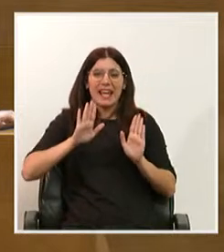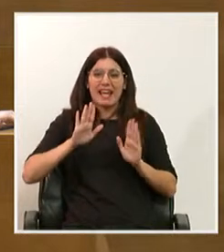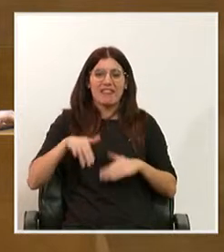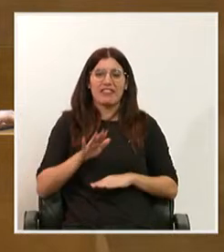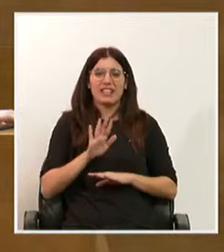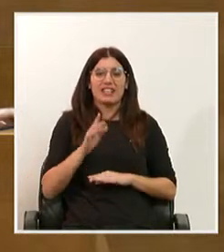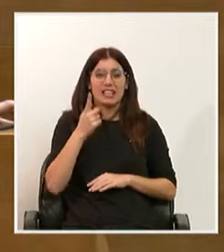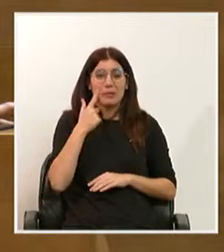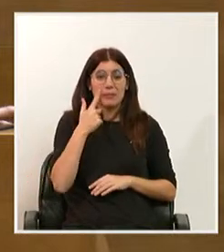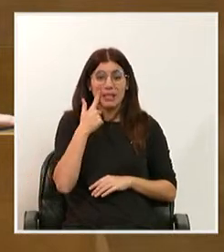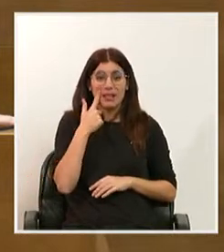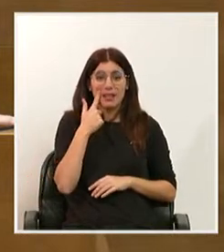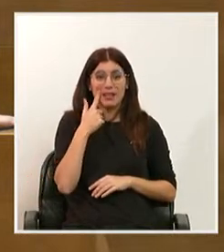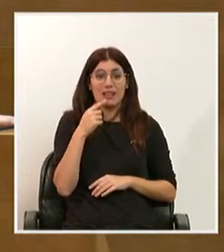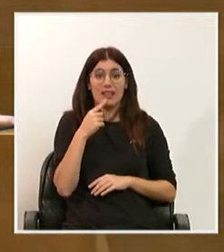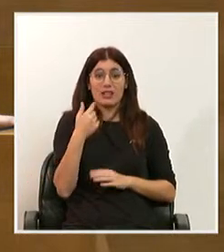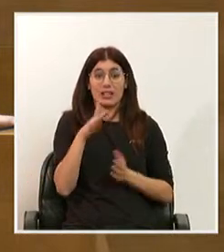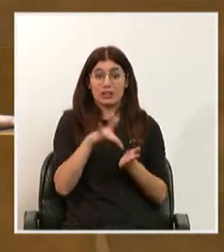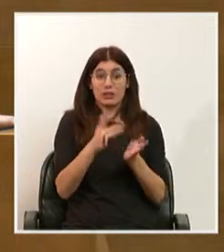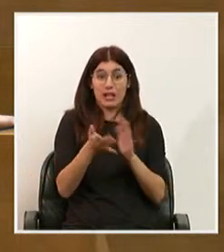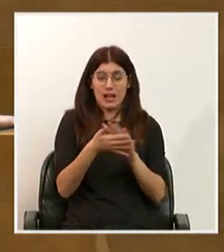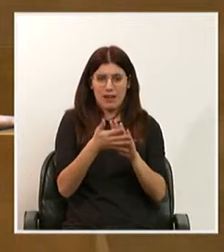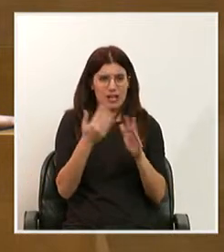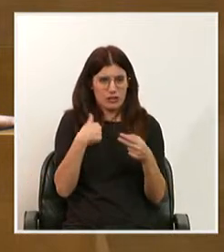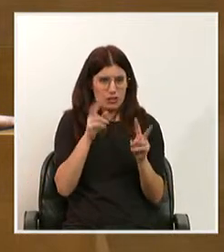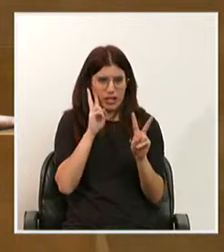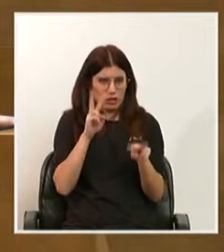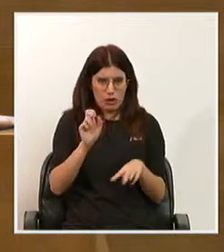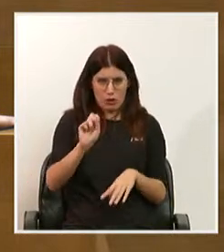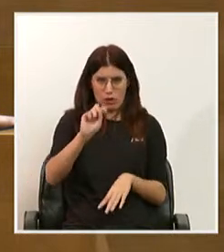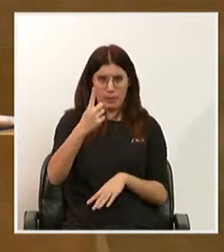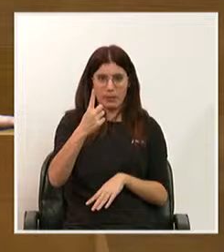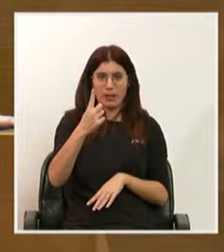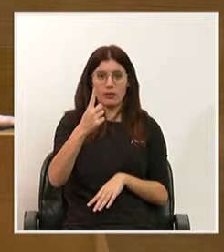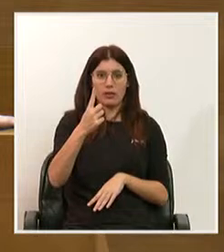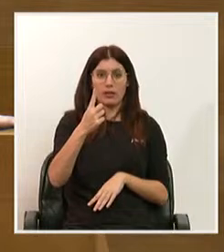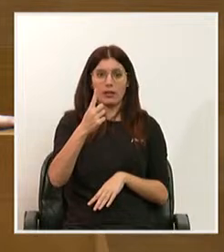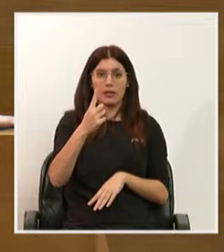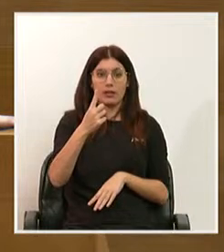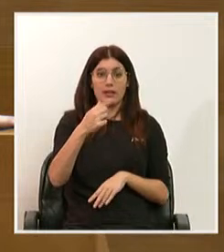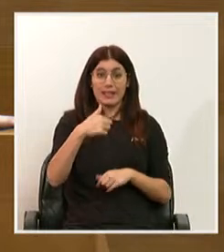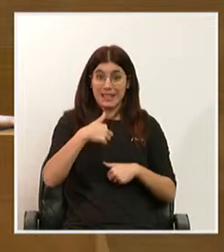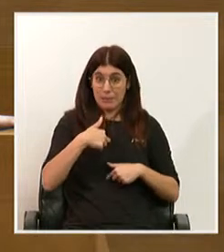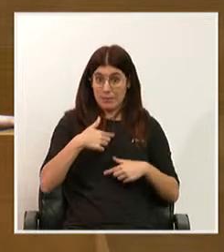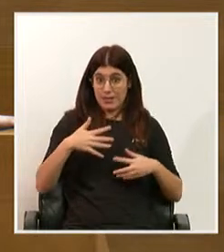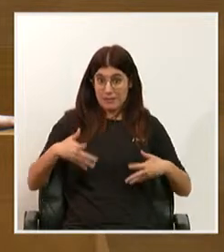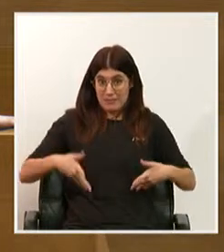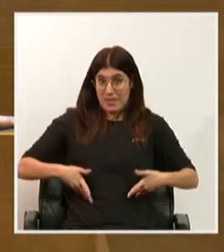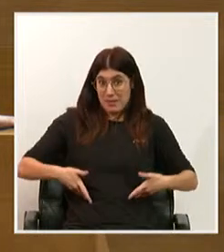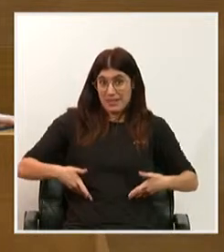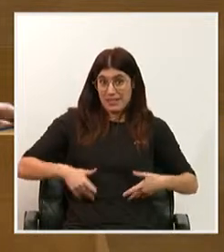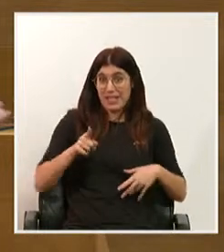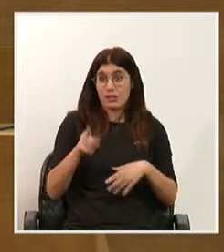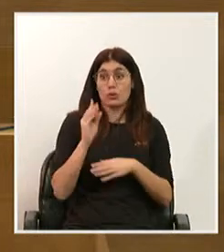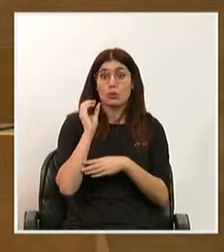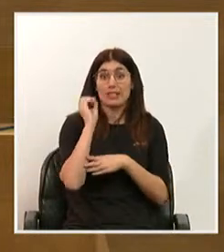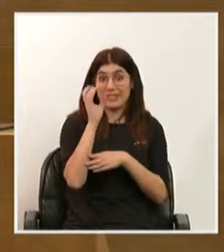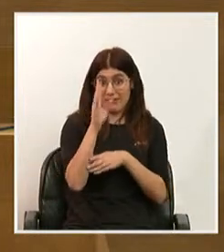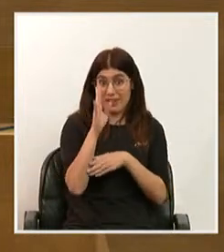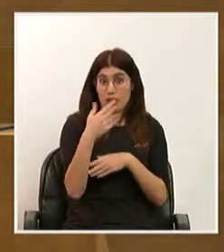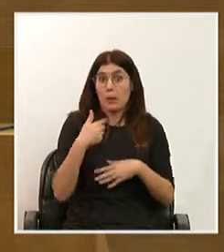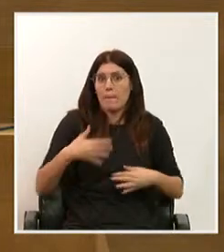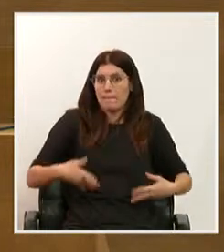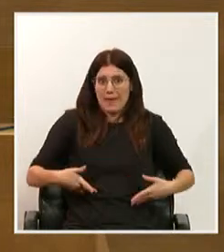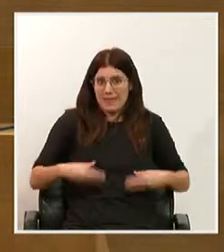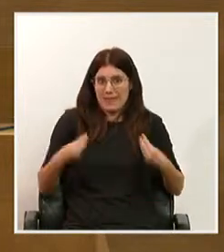que toca par primer que aen si